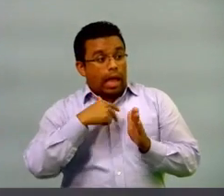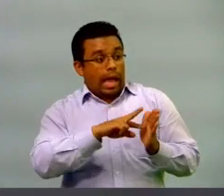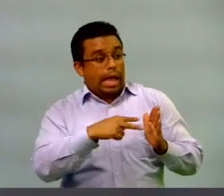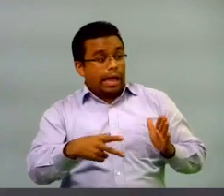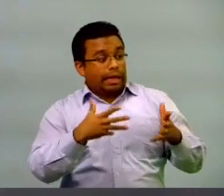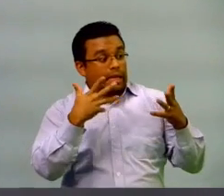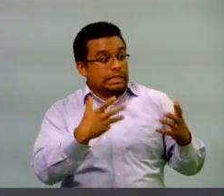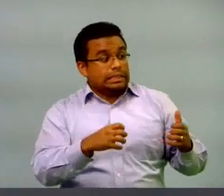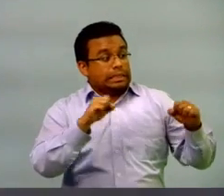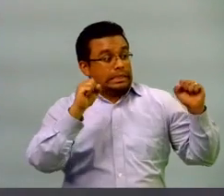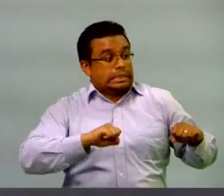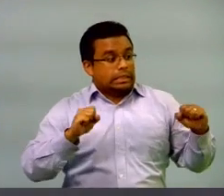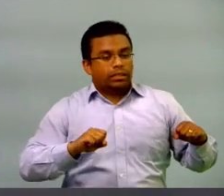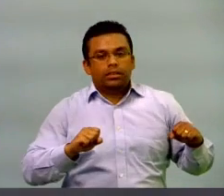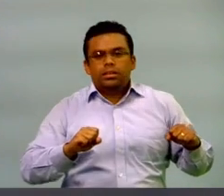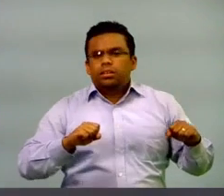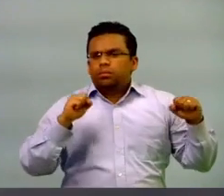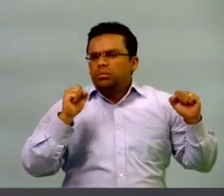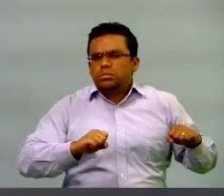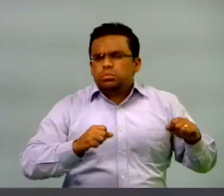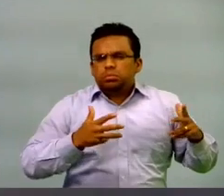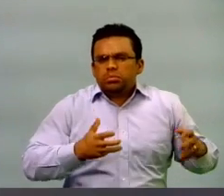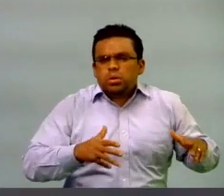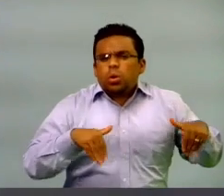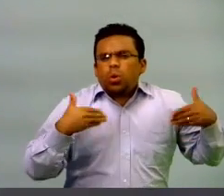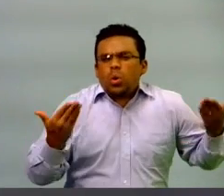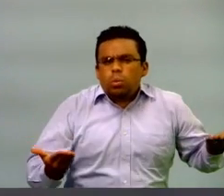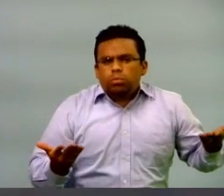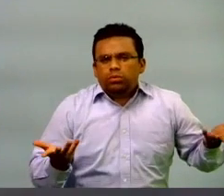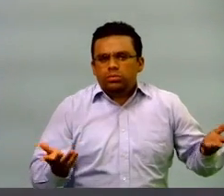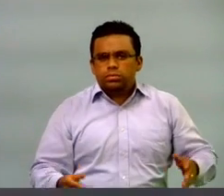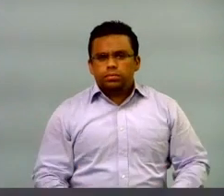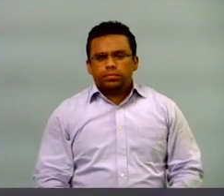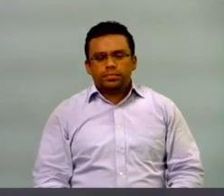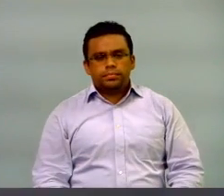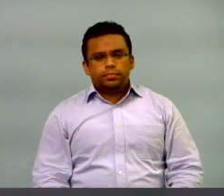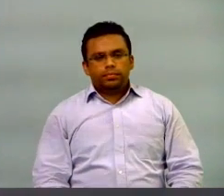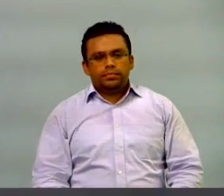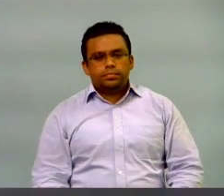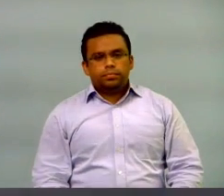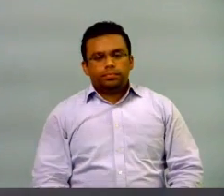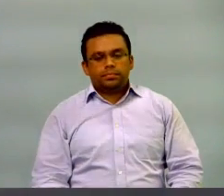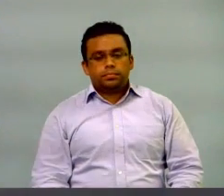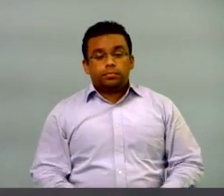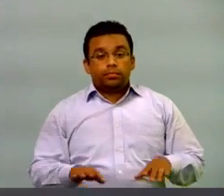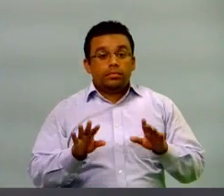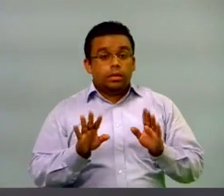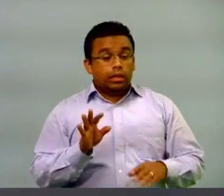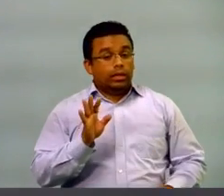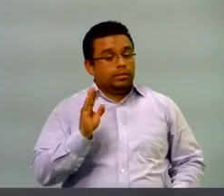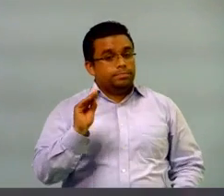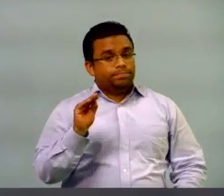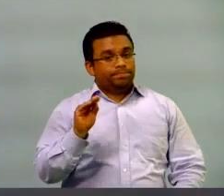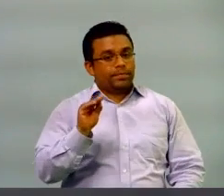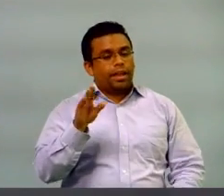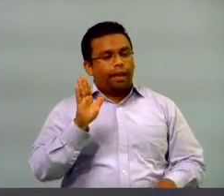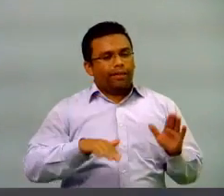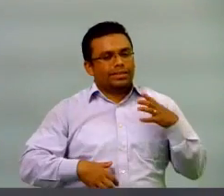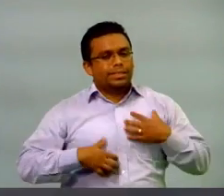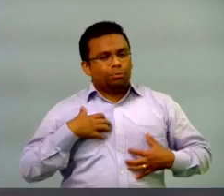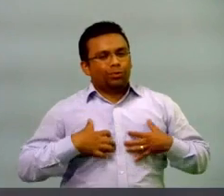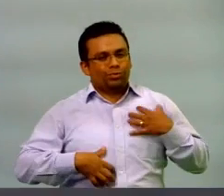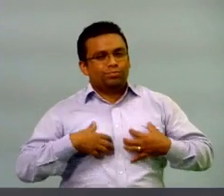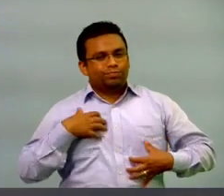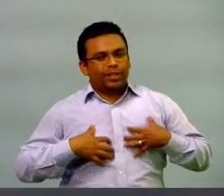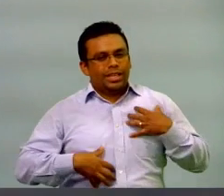los deseos de los docentes frente a este tema de uso de tecnología? Bueno, siempre hay un temor, y hay que contarlo inicialmente, el temor